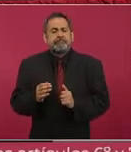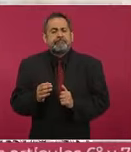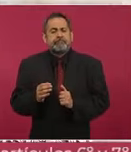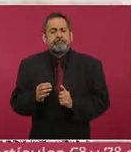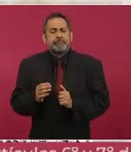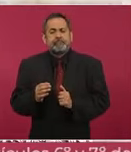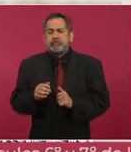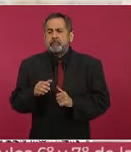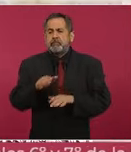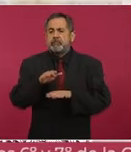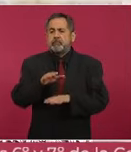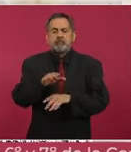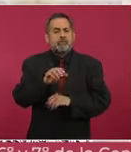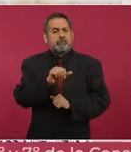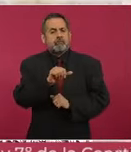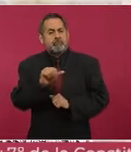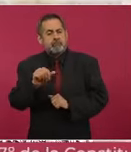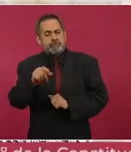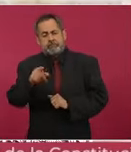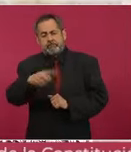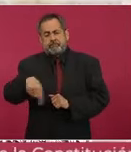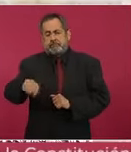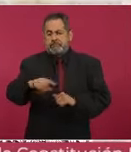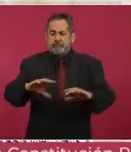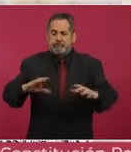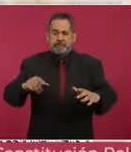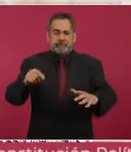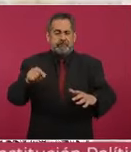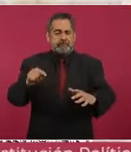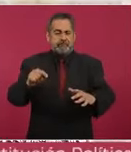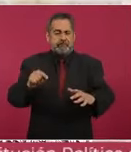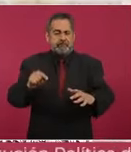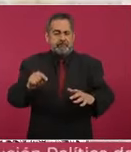el problema de y